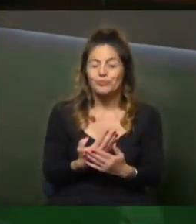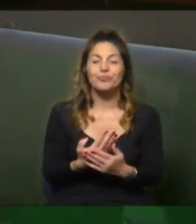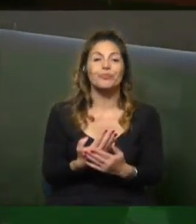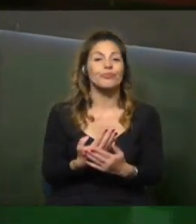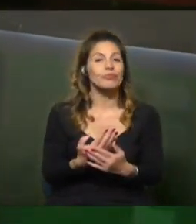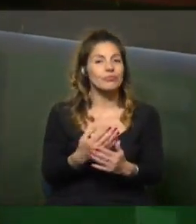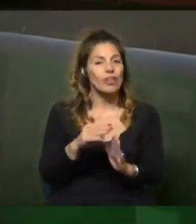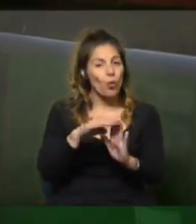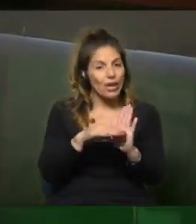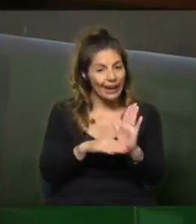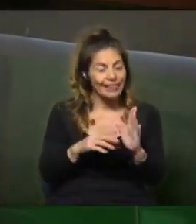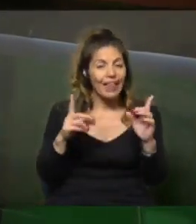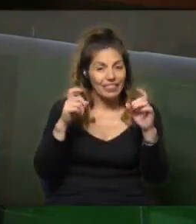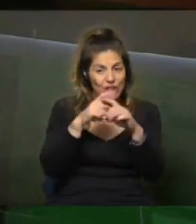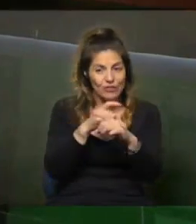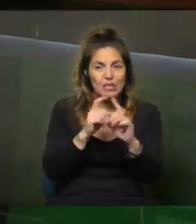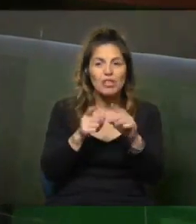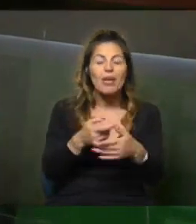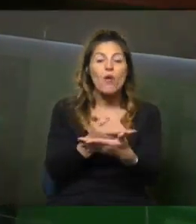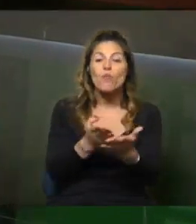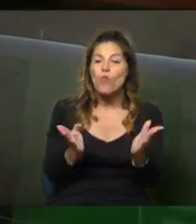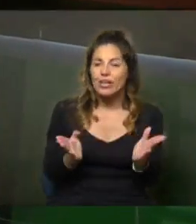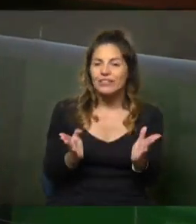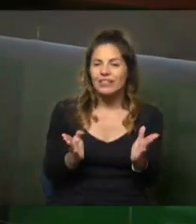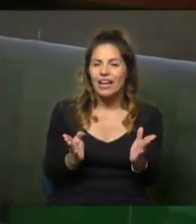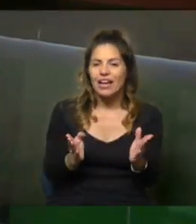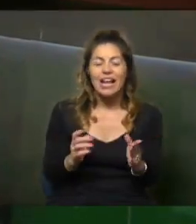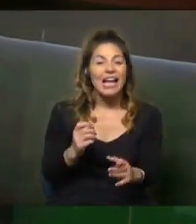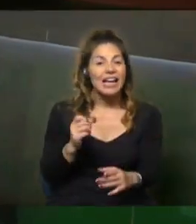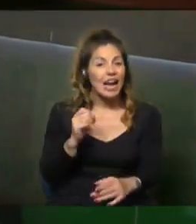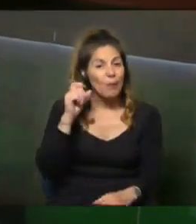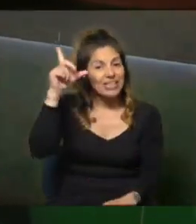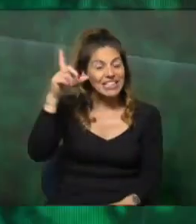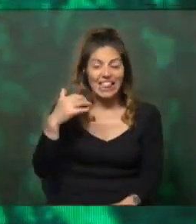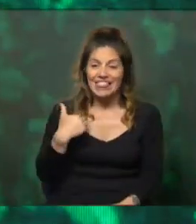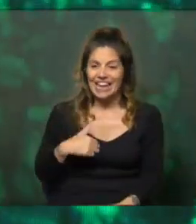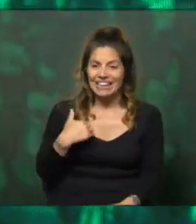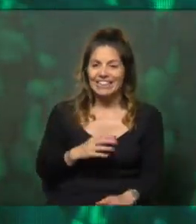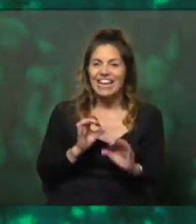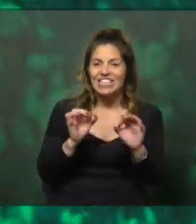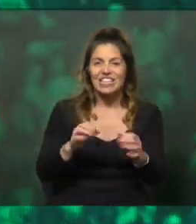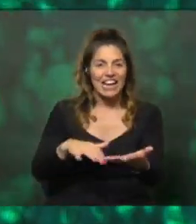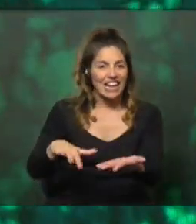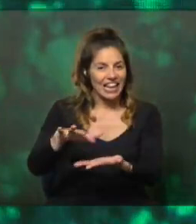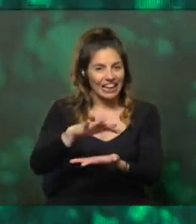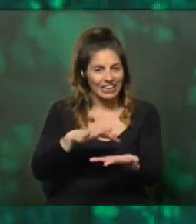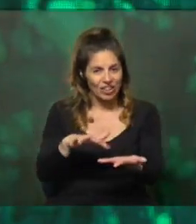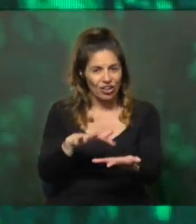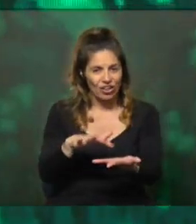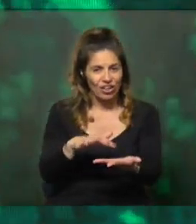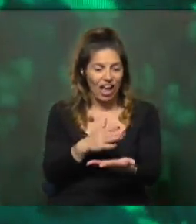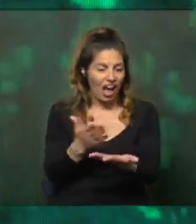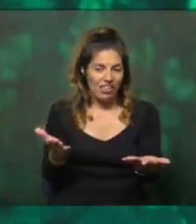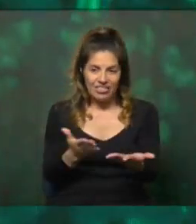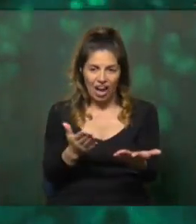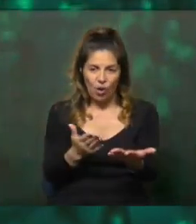ser una agenda yo creo que complicada pero eso también muestra la la la capacidad que tiene Argentina de llegar a la región hasta ahora